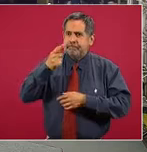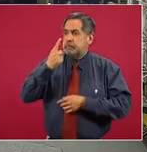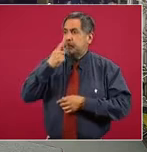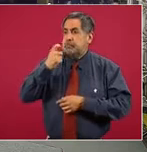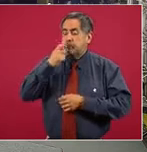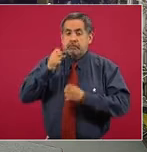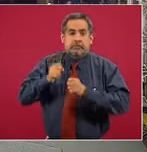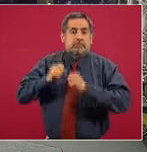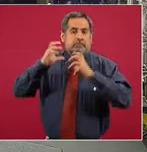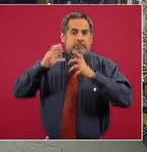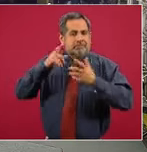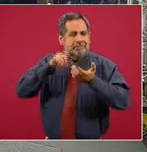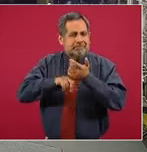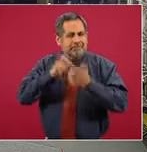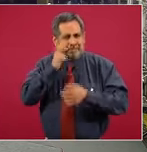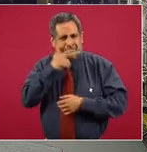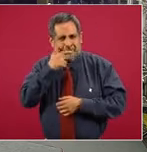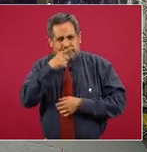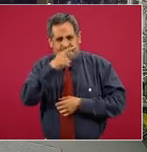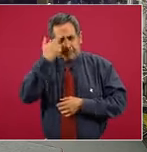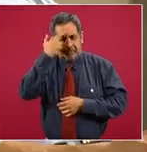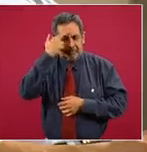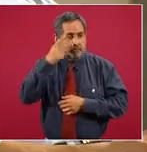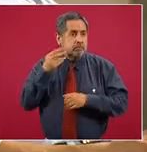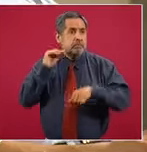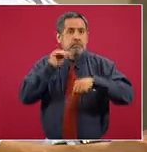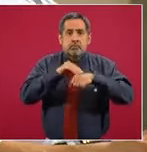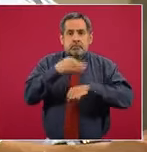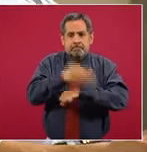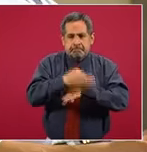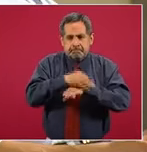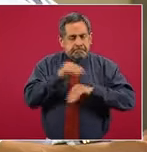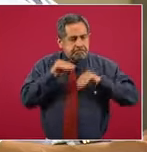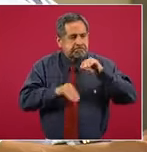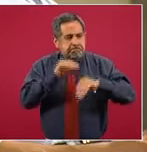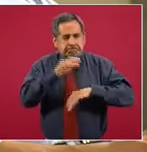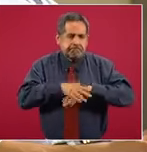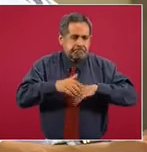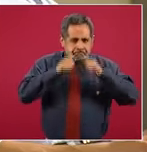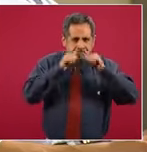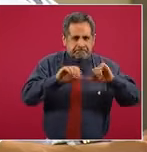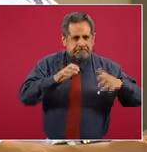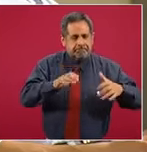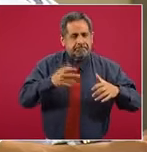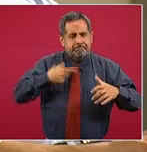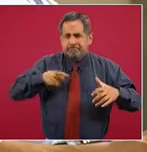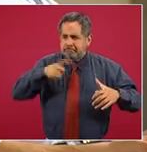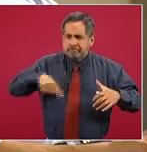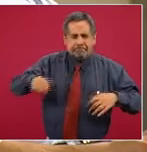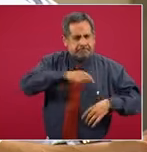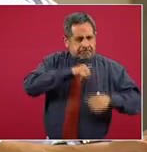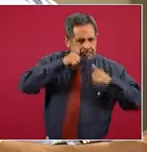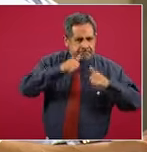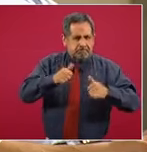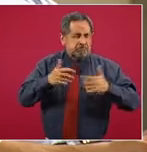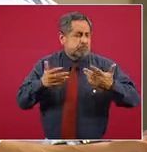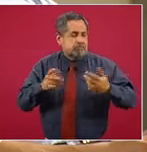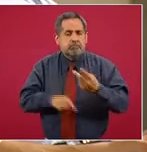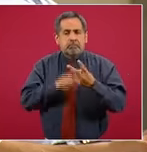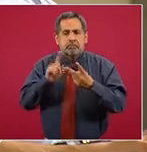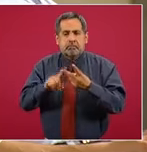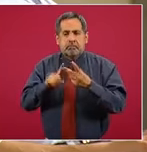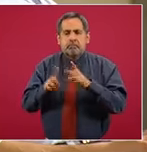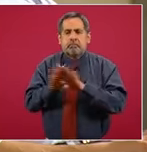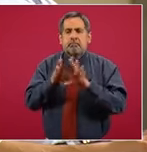rojo, con unidades temporales para dar cabida a esta atención? Y la otra